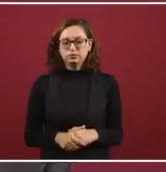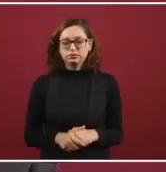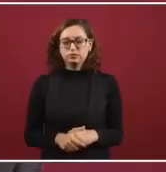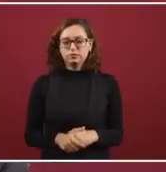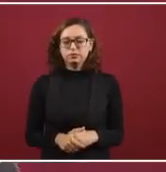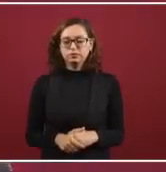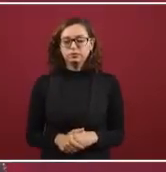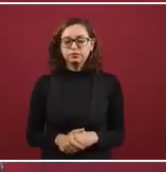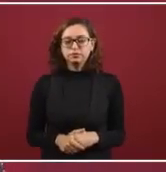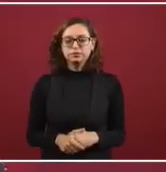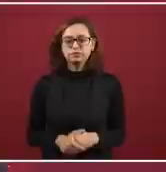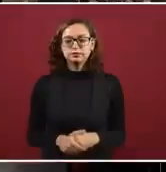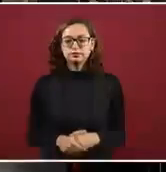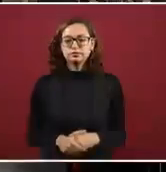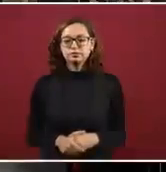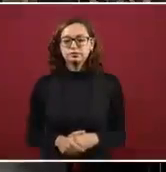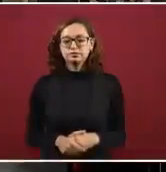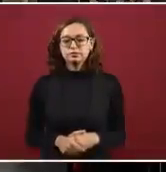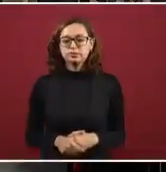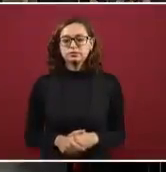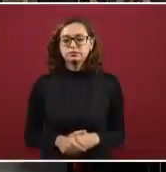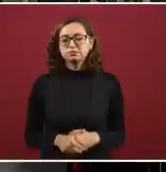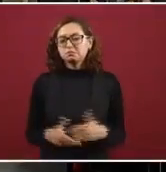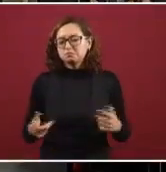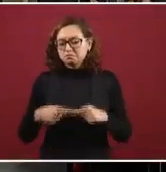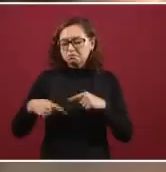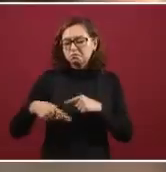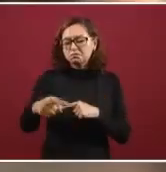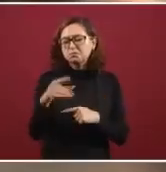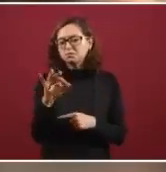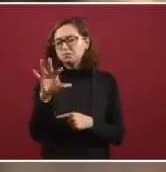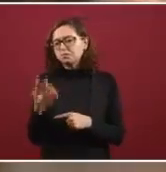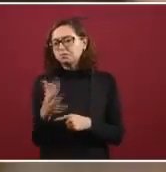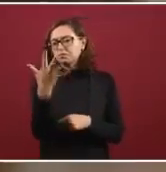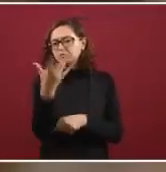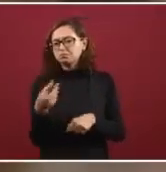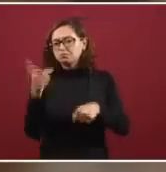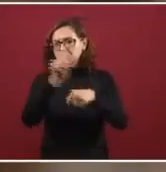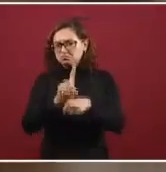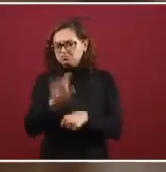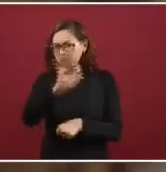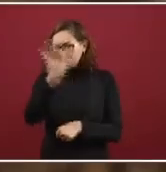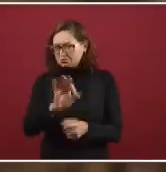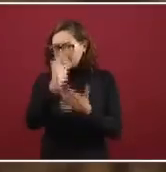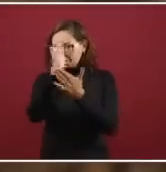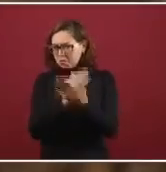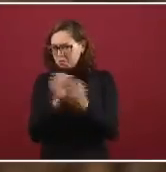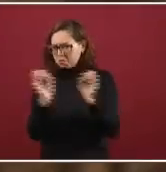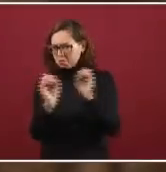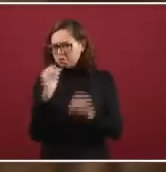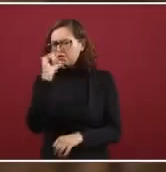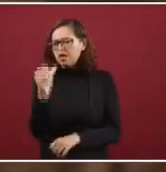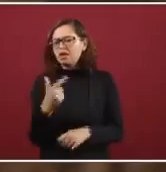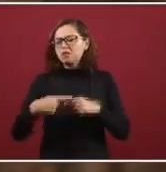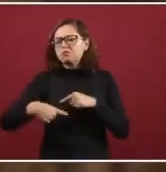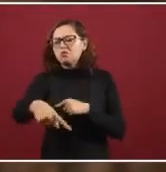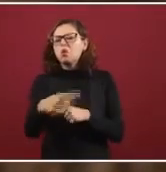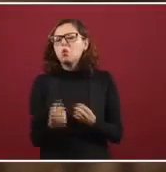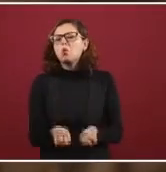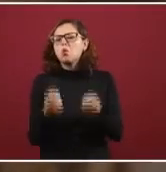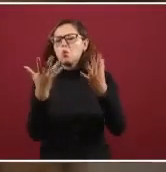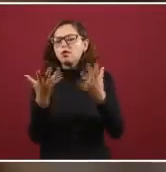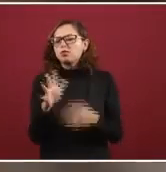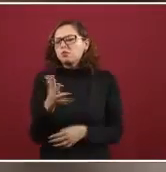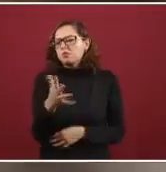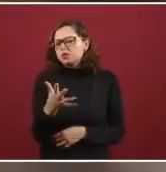¿Cuál sería entonces, si no hay hay una cifra pactada, cuál sería la expectativa mexicana como gobierno de reducción en estos 45 días,